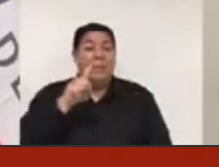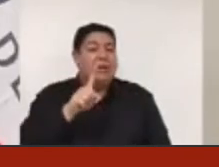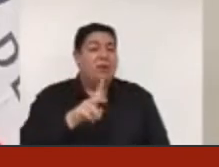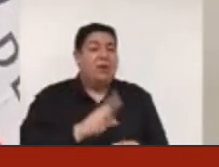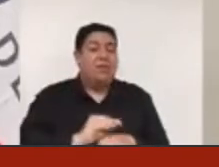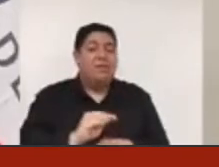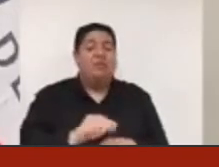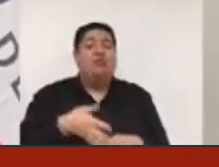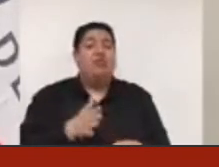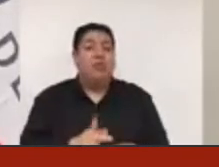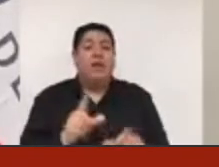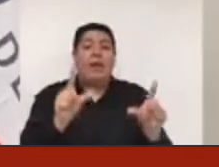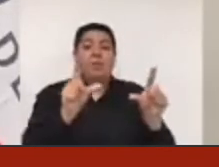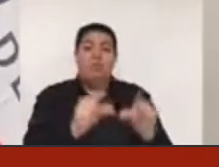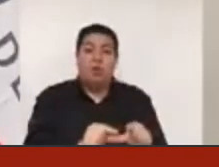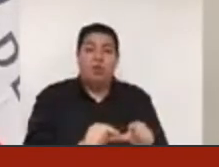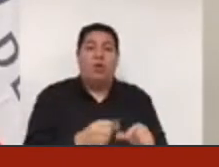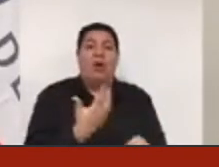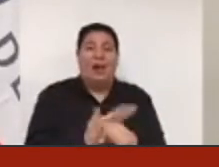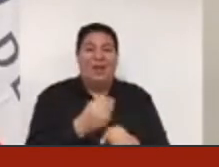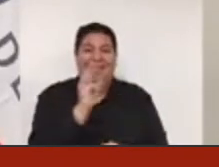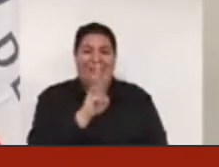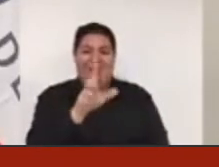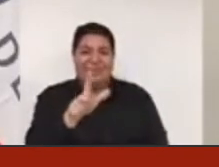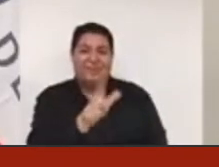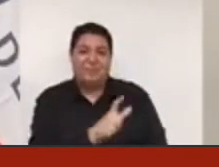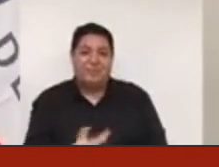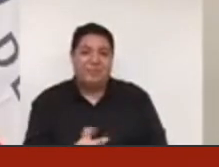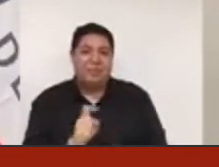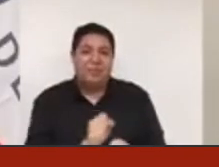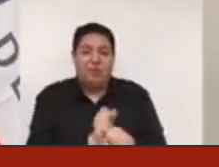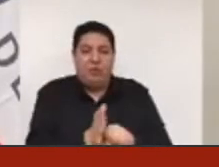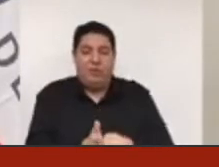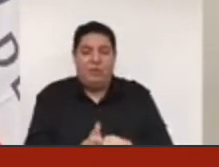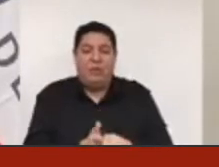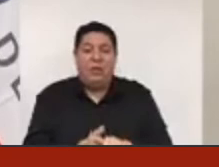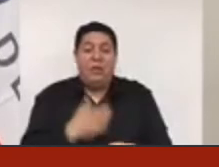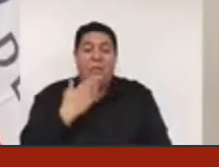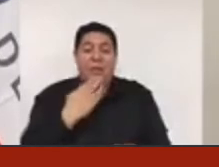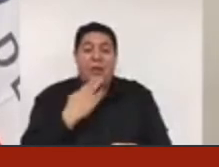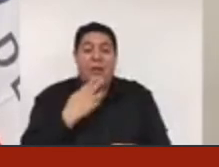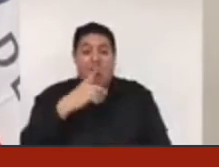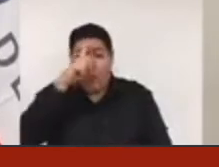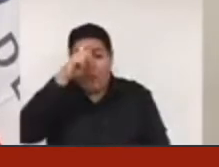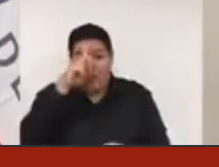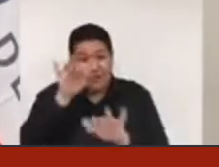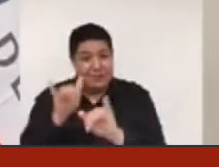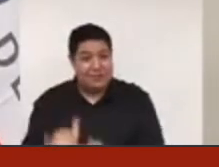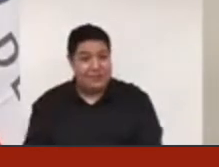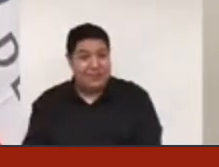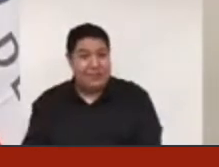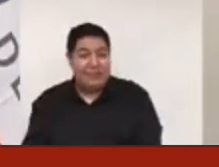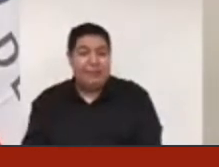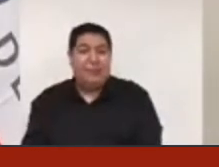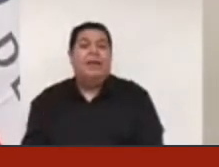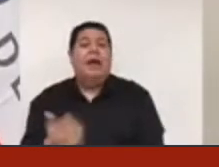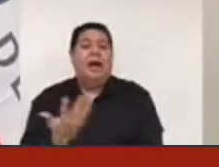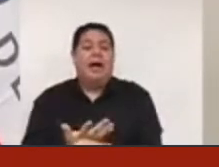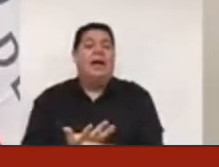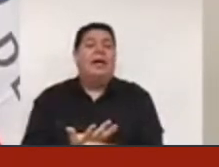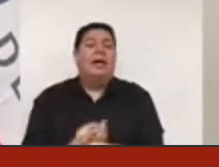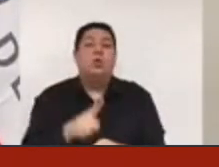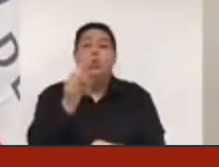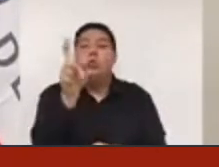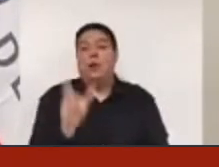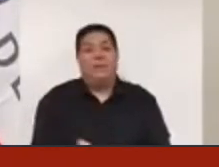todavía pocos casos tenemos 37 casos recién hospitalizados hoy día tenemos solamente